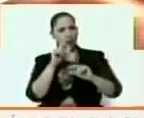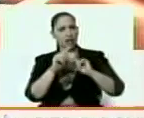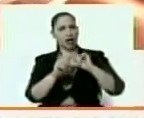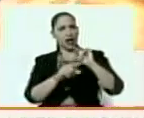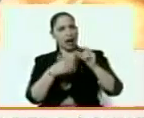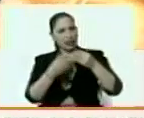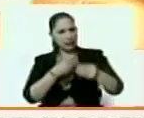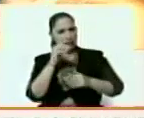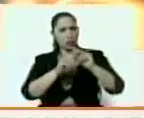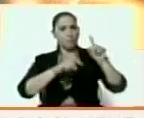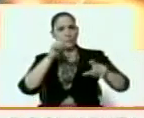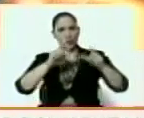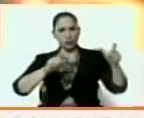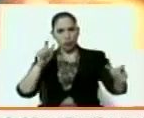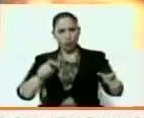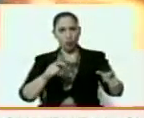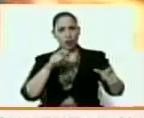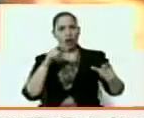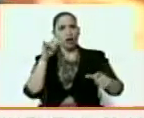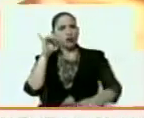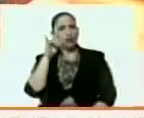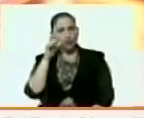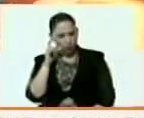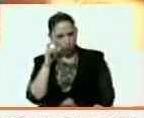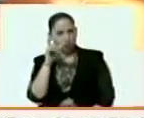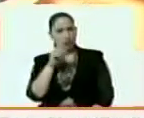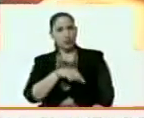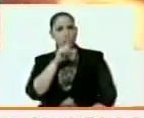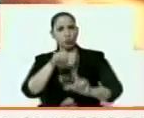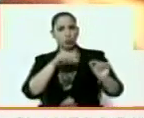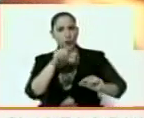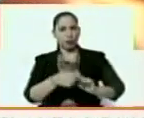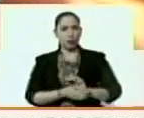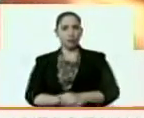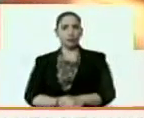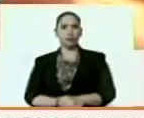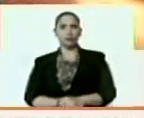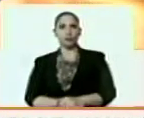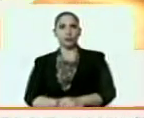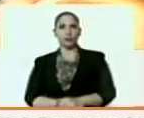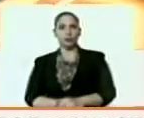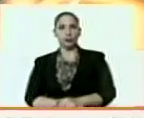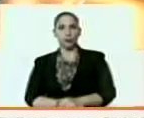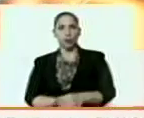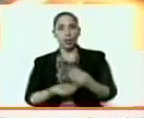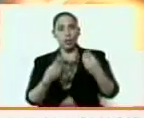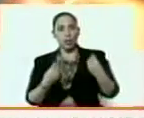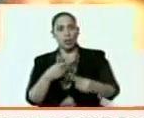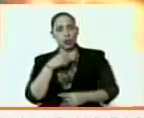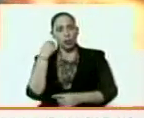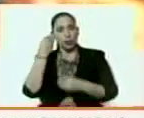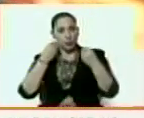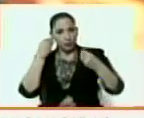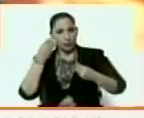sociales y de mi cuenta Instagram, donde estamos transmitiendo @maripiliH, es ¿cómo tú crees que puede defenderse la República de